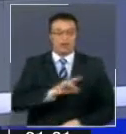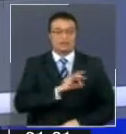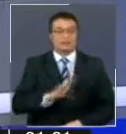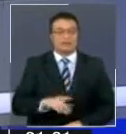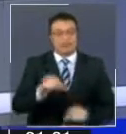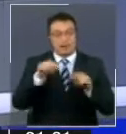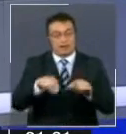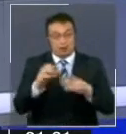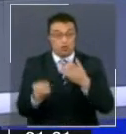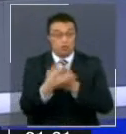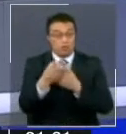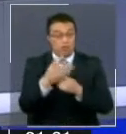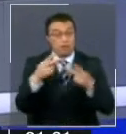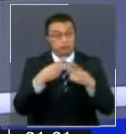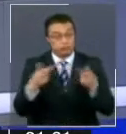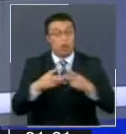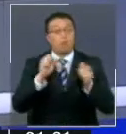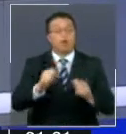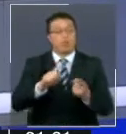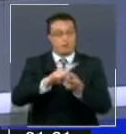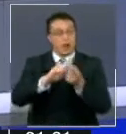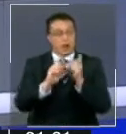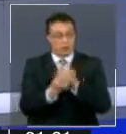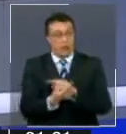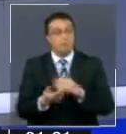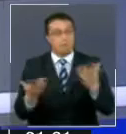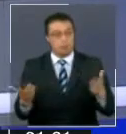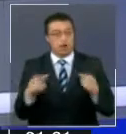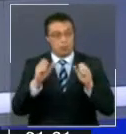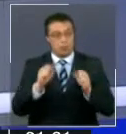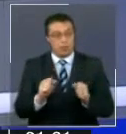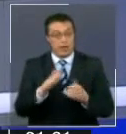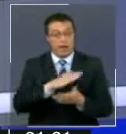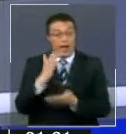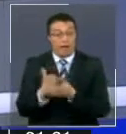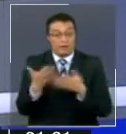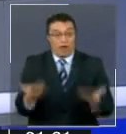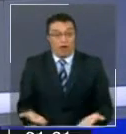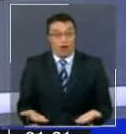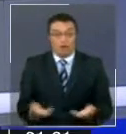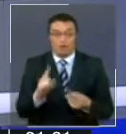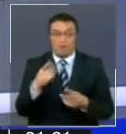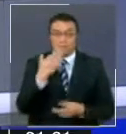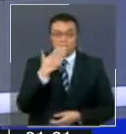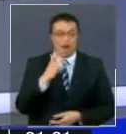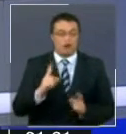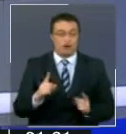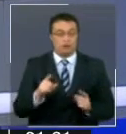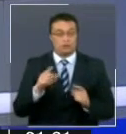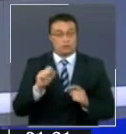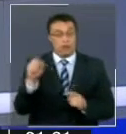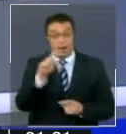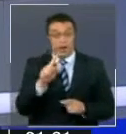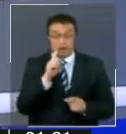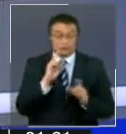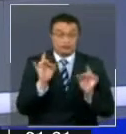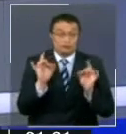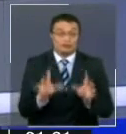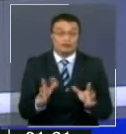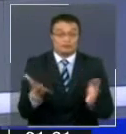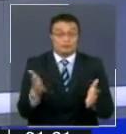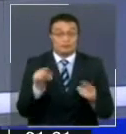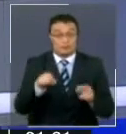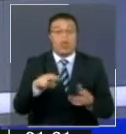estas novedades podrían comenzar a revertir un contexto que hasta hoy no es el mejor. Así las cosas. Solo resta